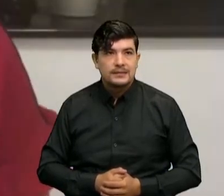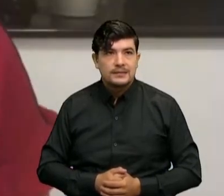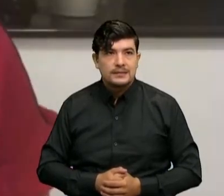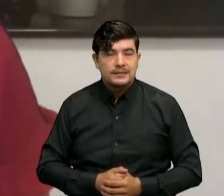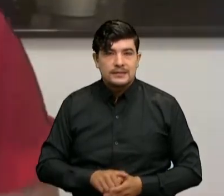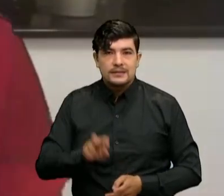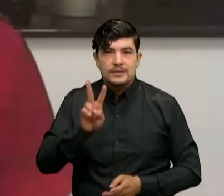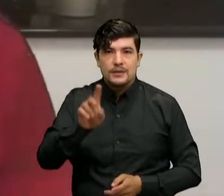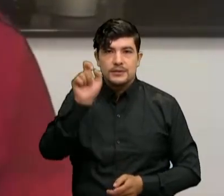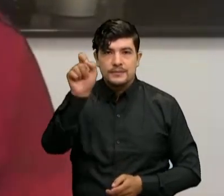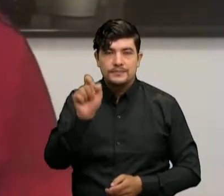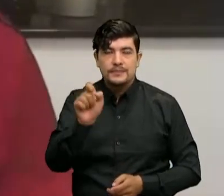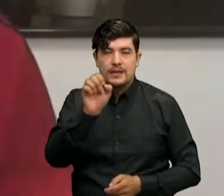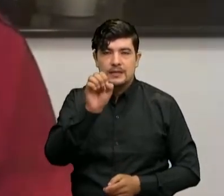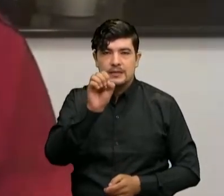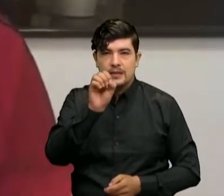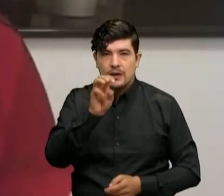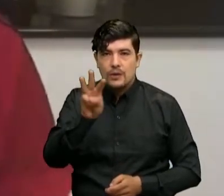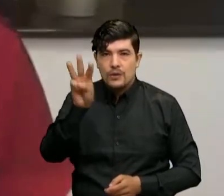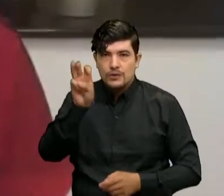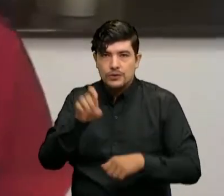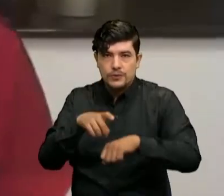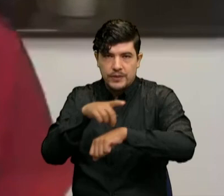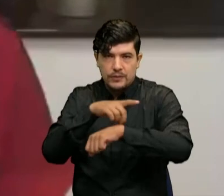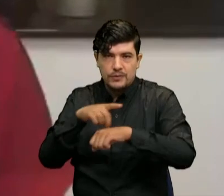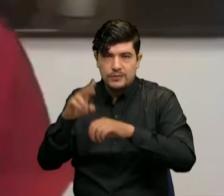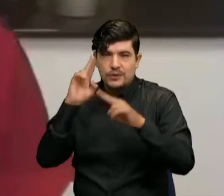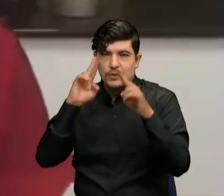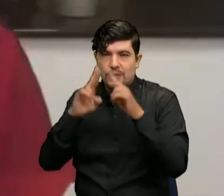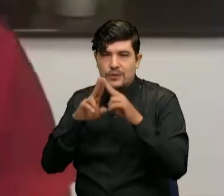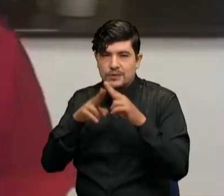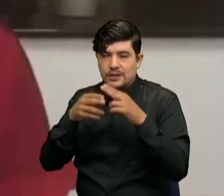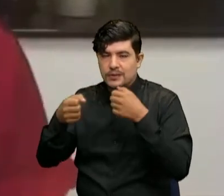Dos de la tarde, 8 minutos, es momento de conocer los hechos